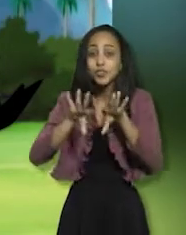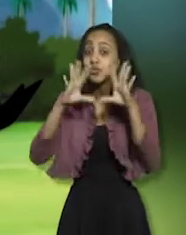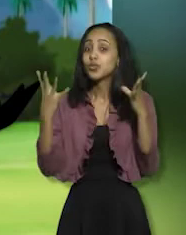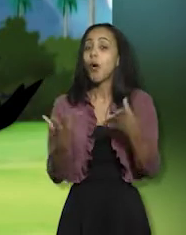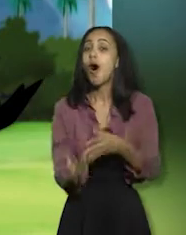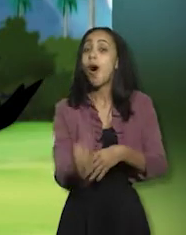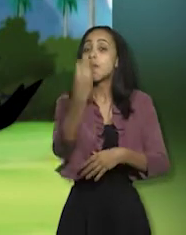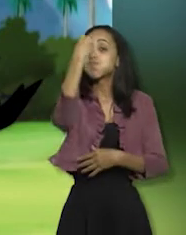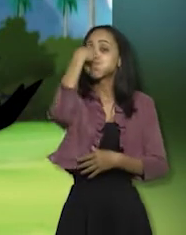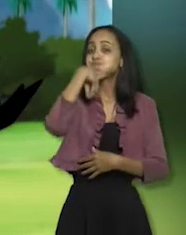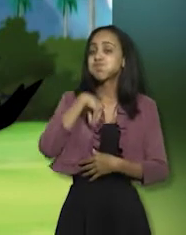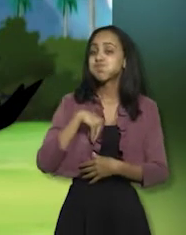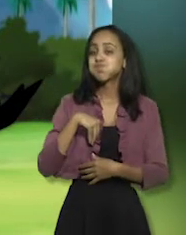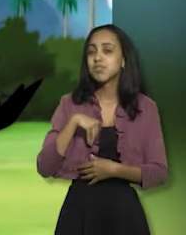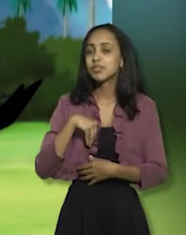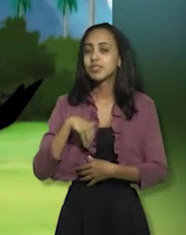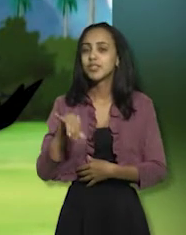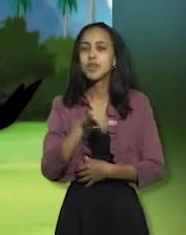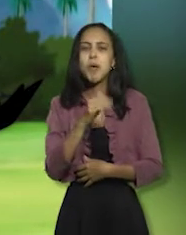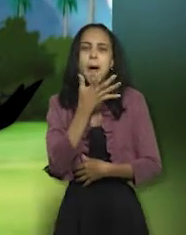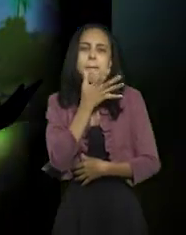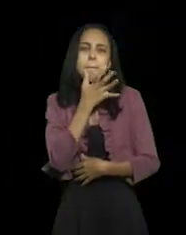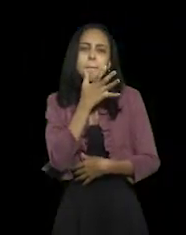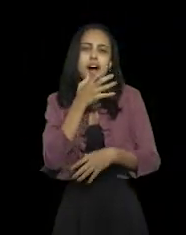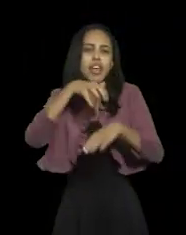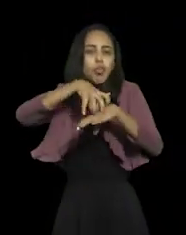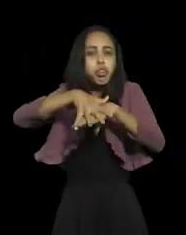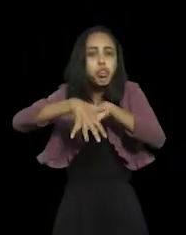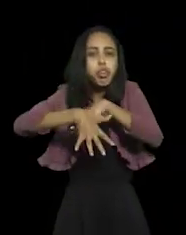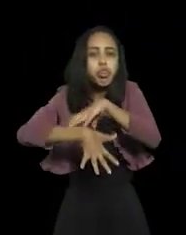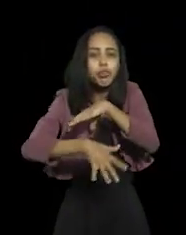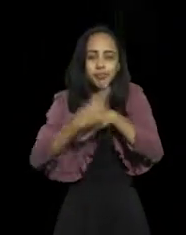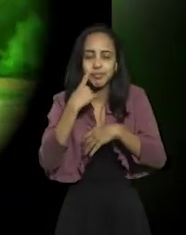que al final vas a parecer un curador.